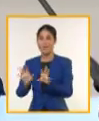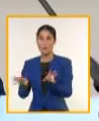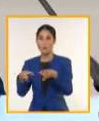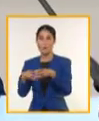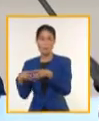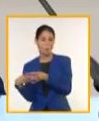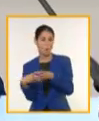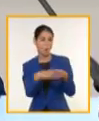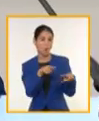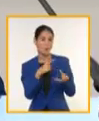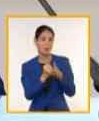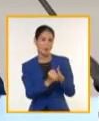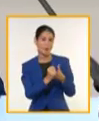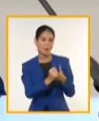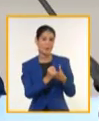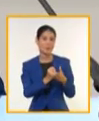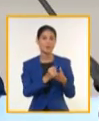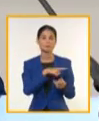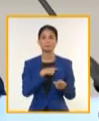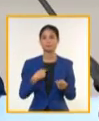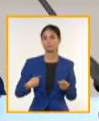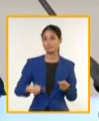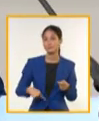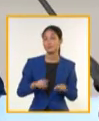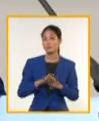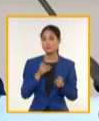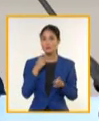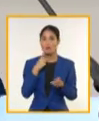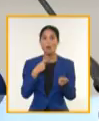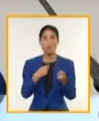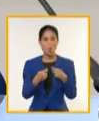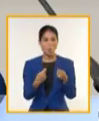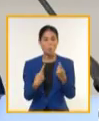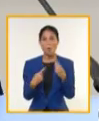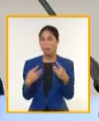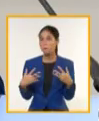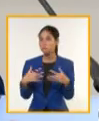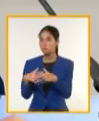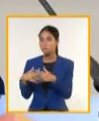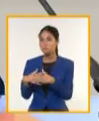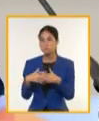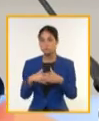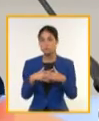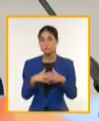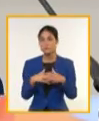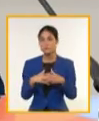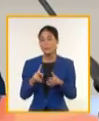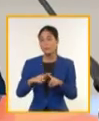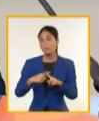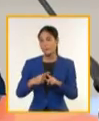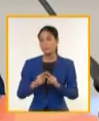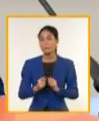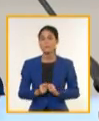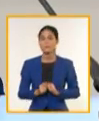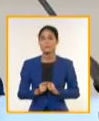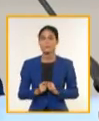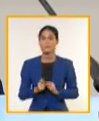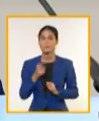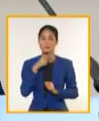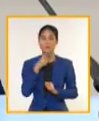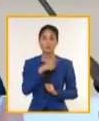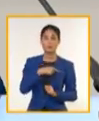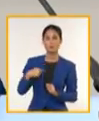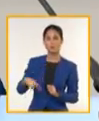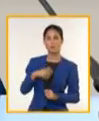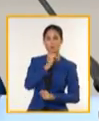esa cooperación en biotecnología y un interés específico por parte de China